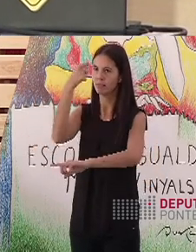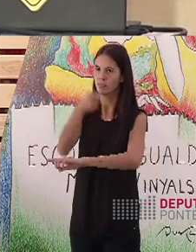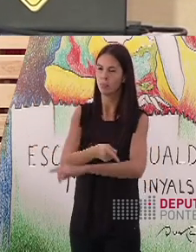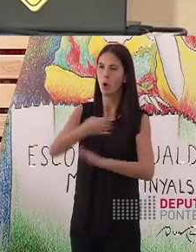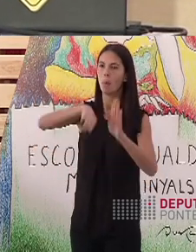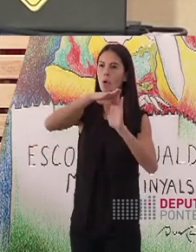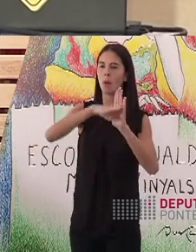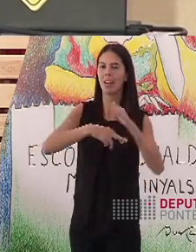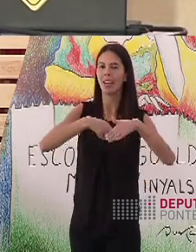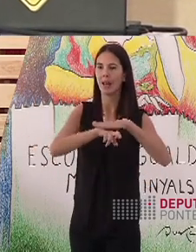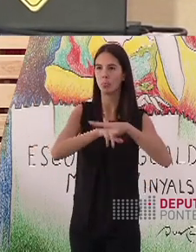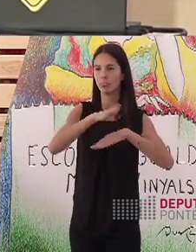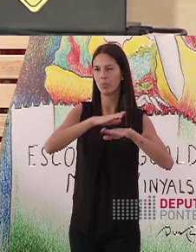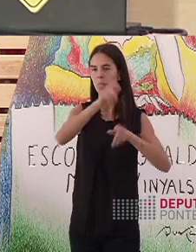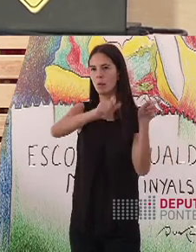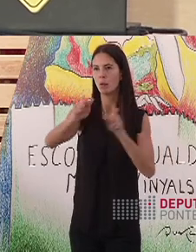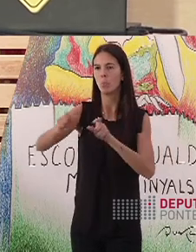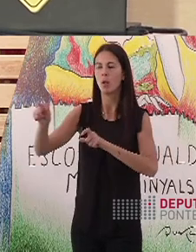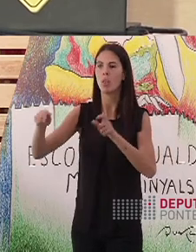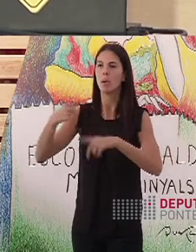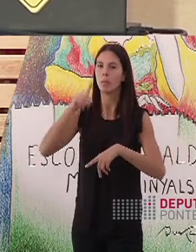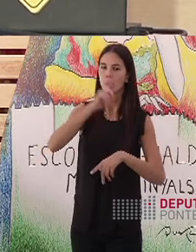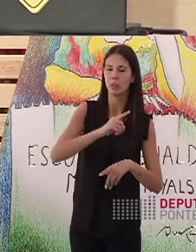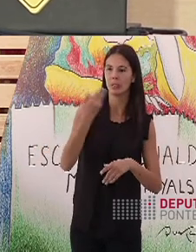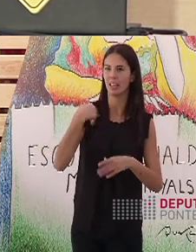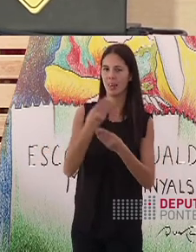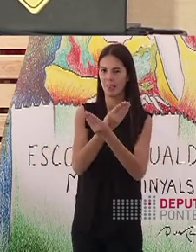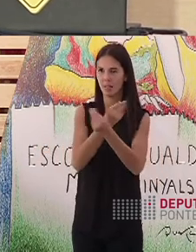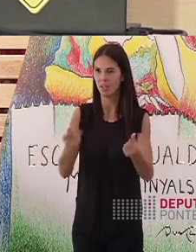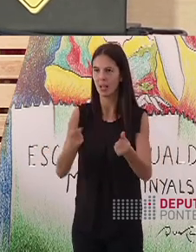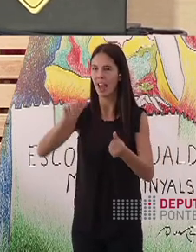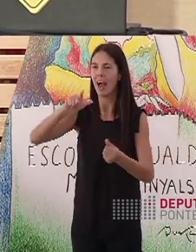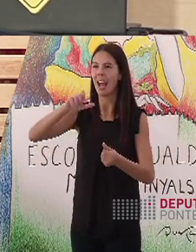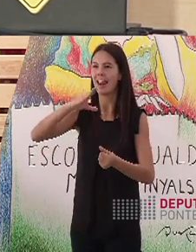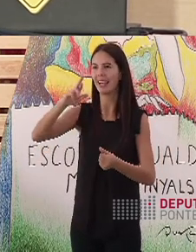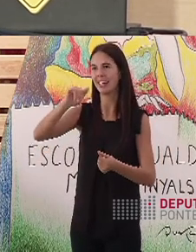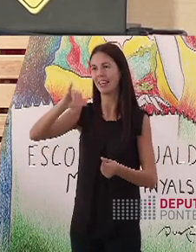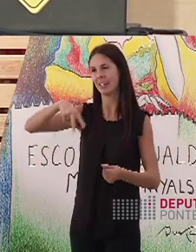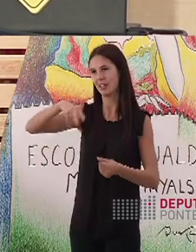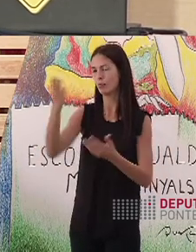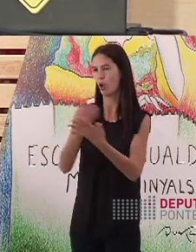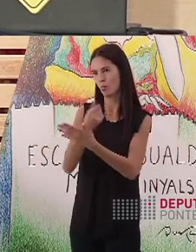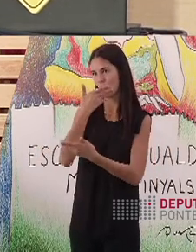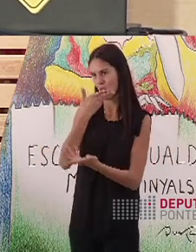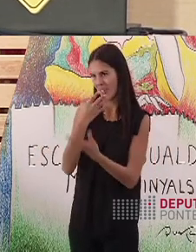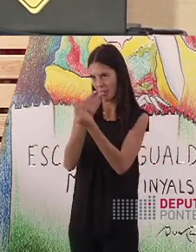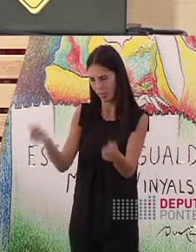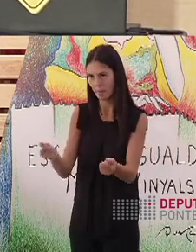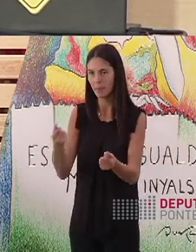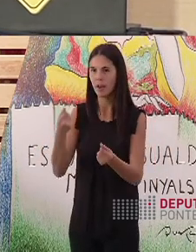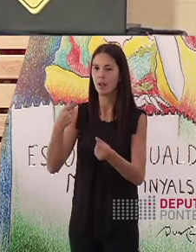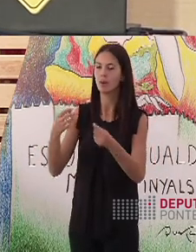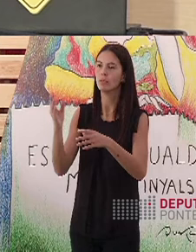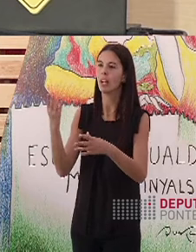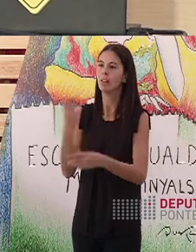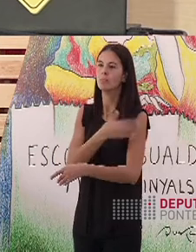os programas e recursos para a poboación en prostitución da desaparecida asociación Alecrim, que todos recordaredes, e cofundadora da